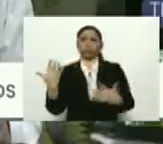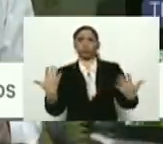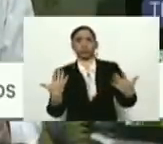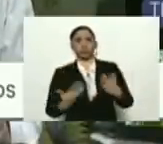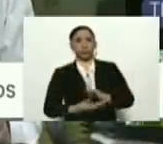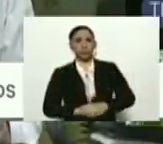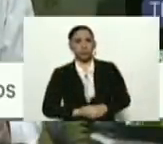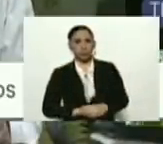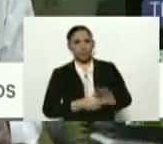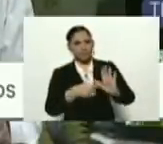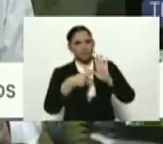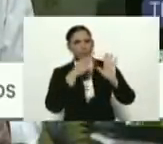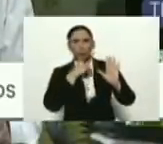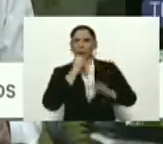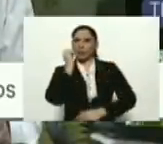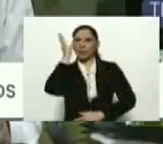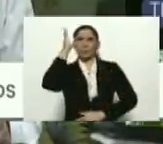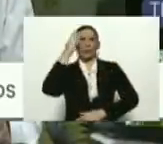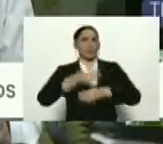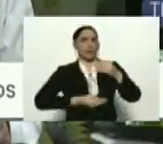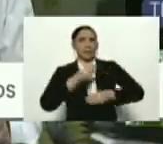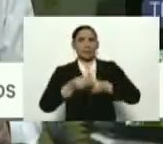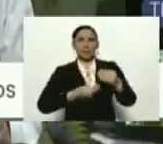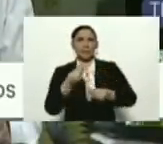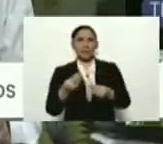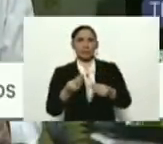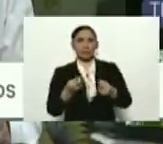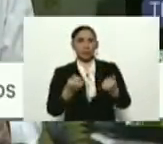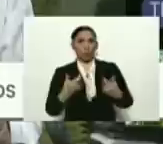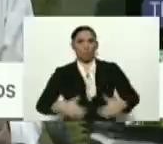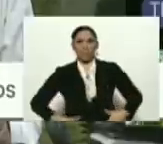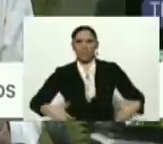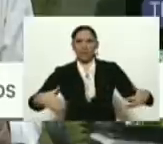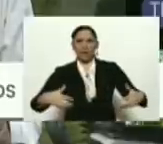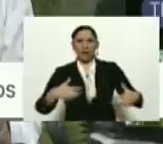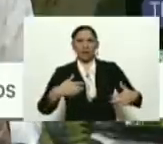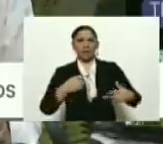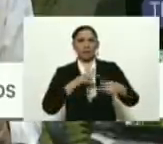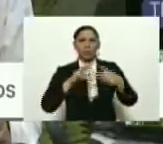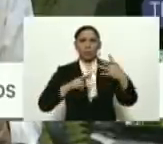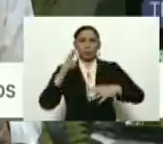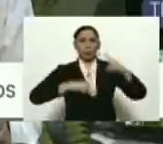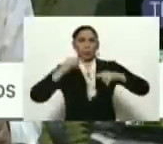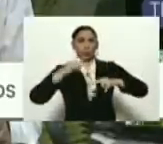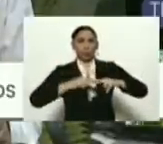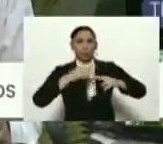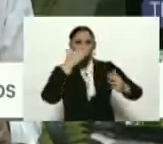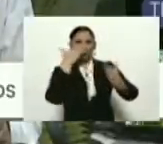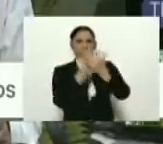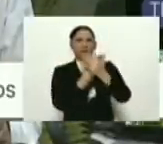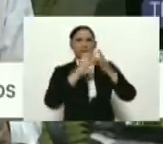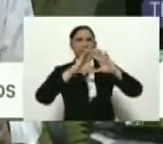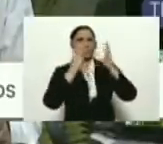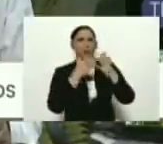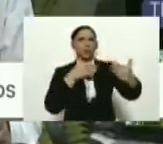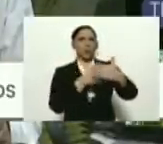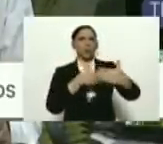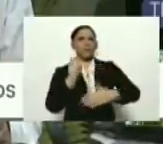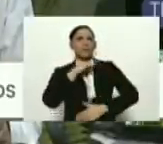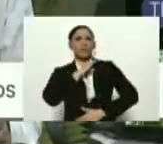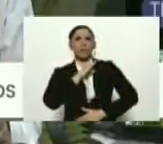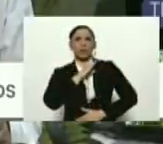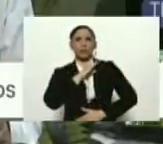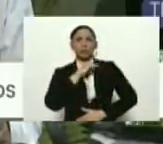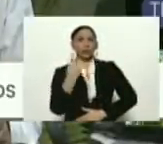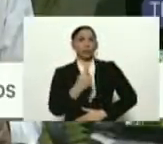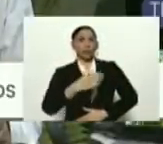ha mostrado incapaz de emplear sus descomunales recursos en la construcción de un frente global contra una pandemia que